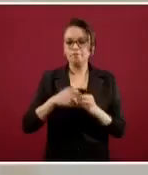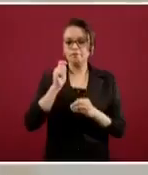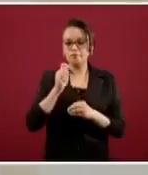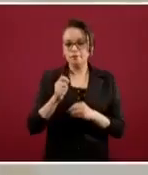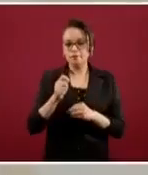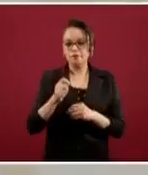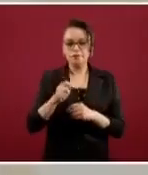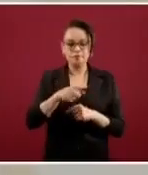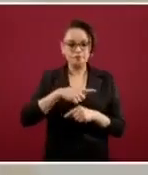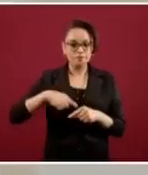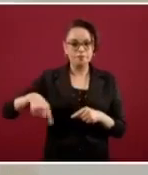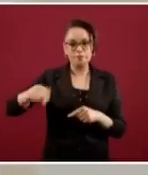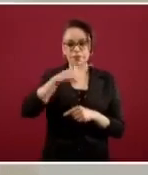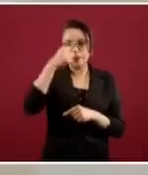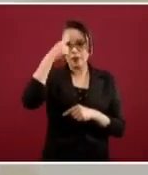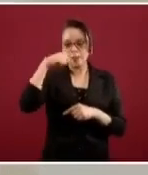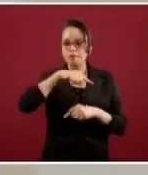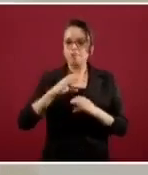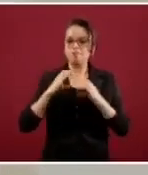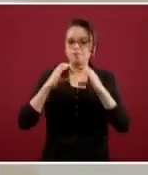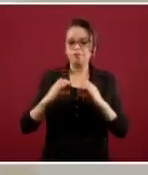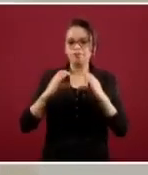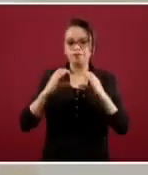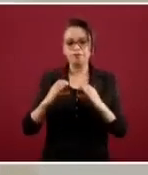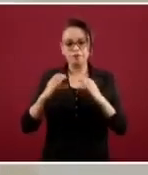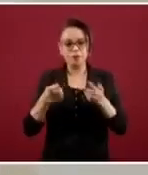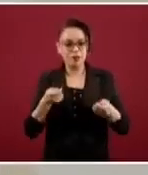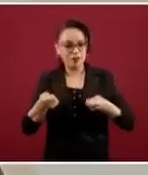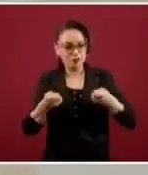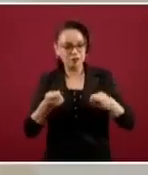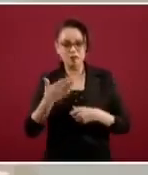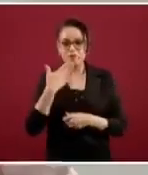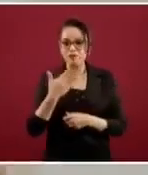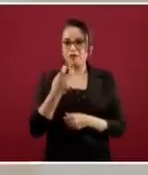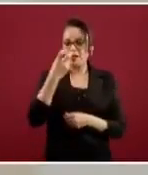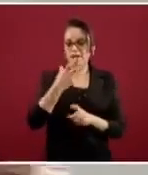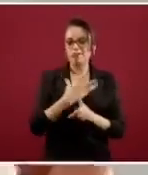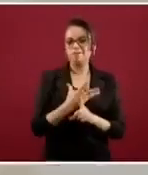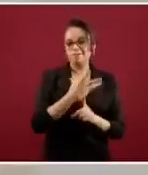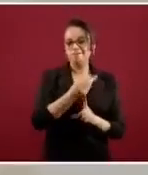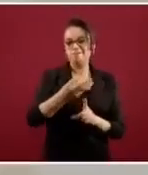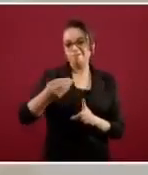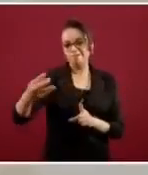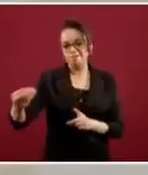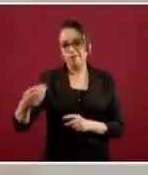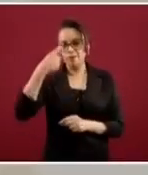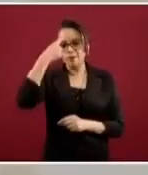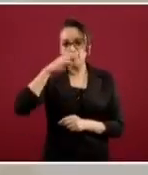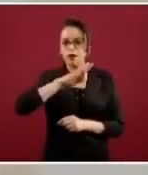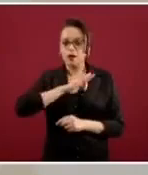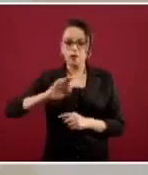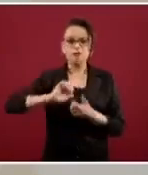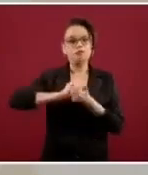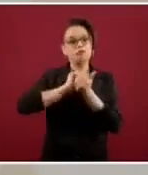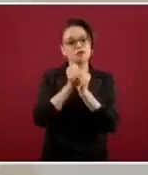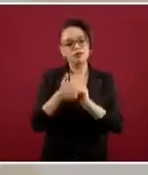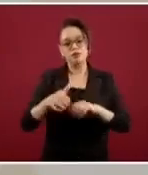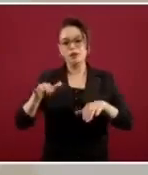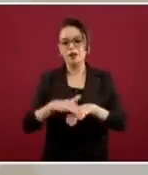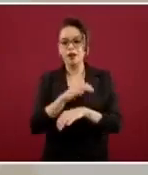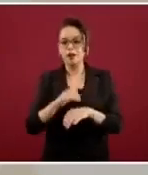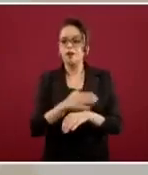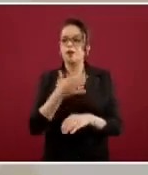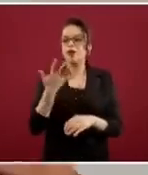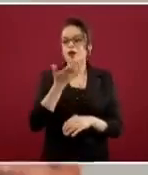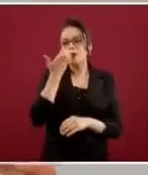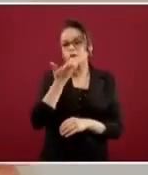de mitigación para el control de la epidemia, que nos llevan a cambiar totalmente nuestros hábitos de vida en lo